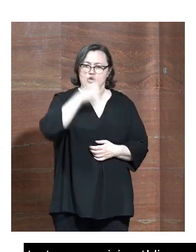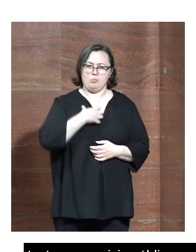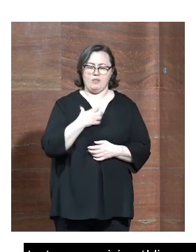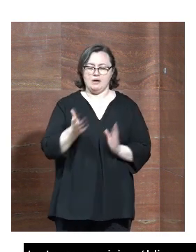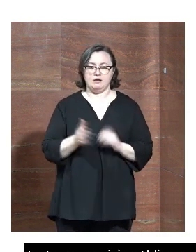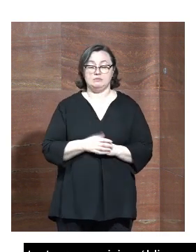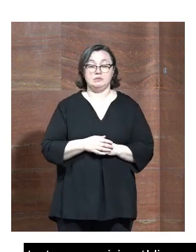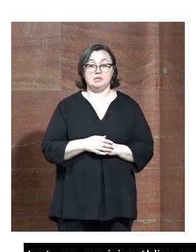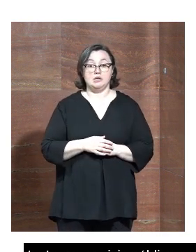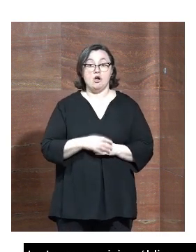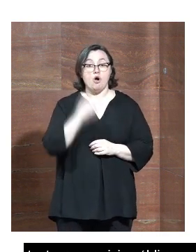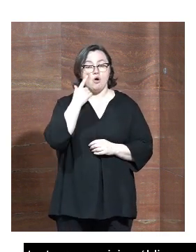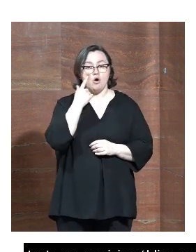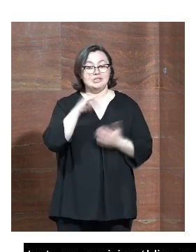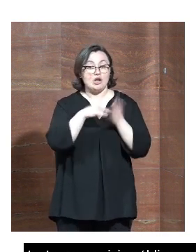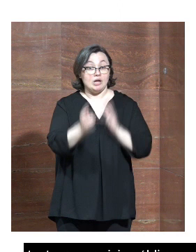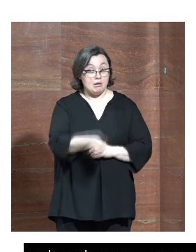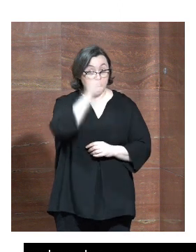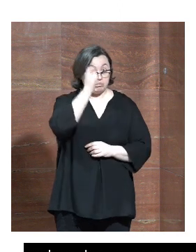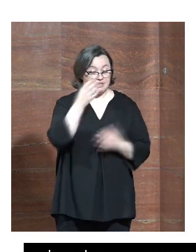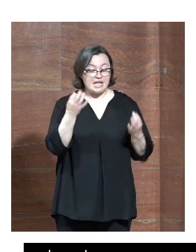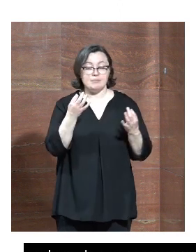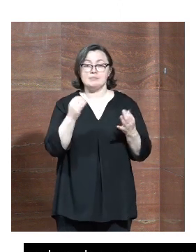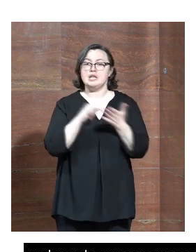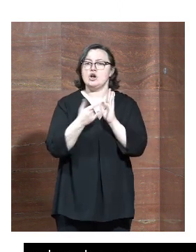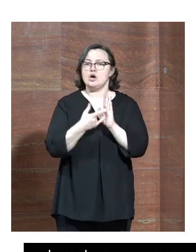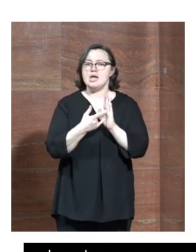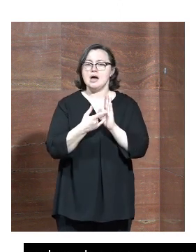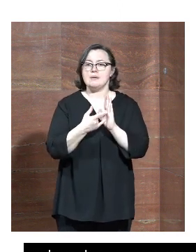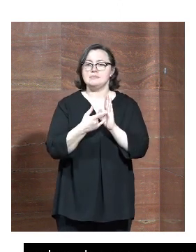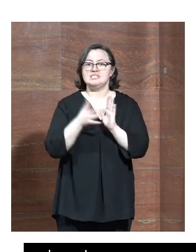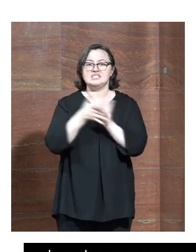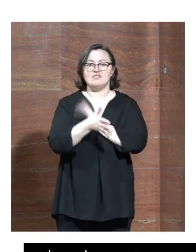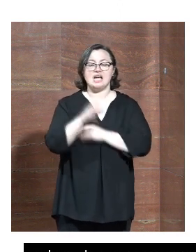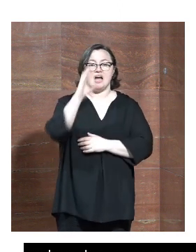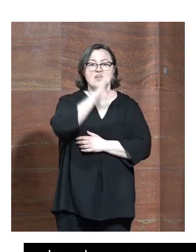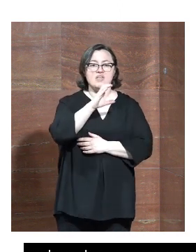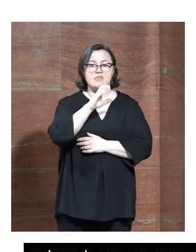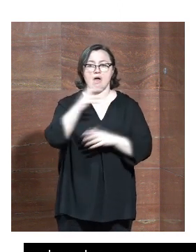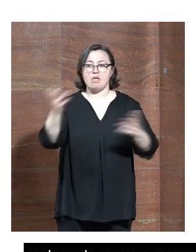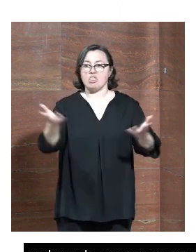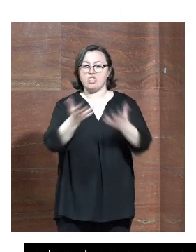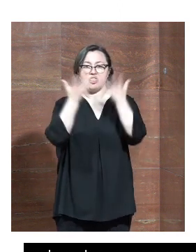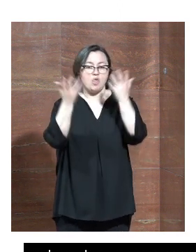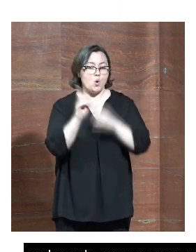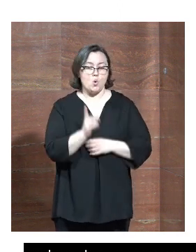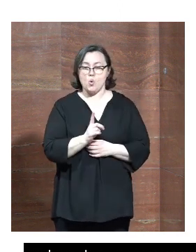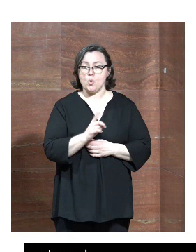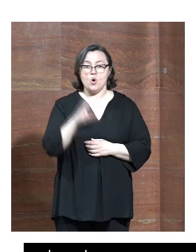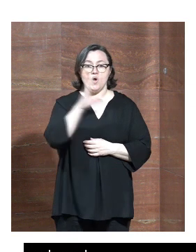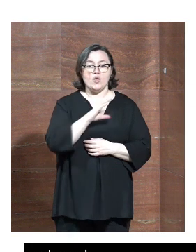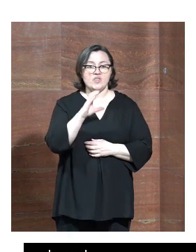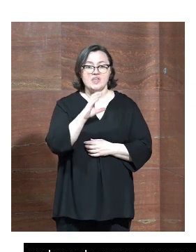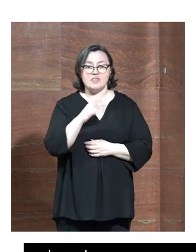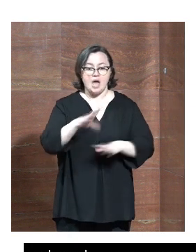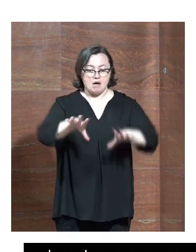podemos olvidarnos que la tecnología no se trata de una ciencia infusa, ni tampoco de una